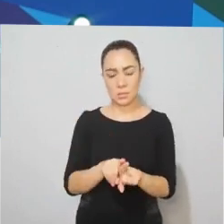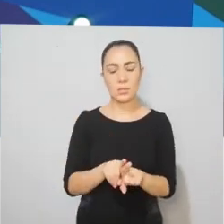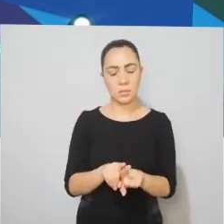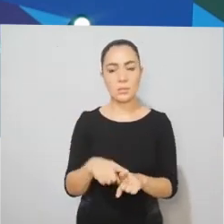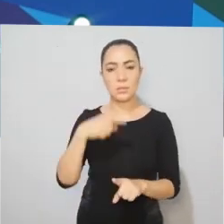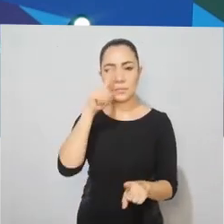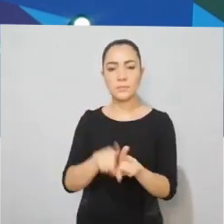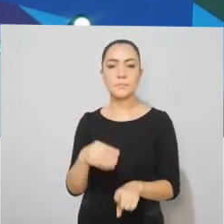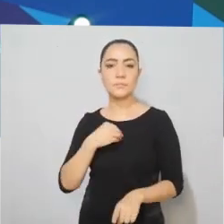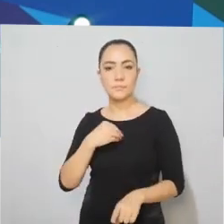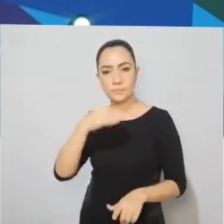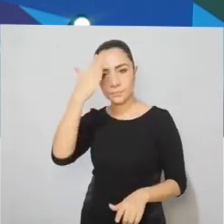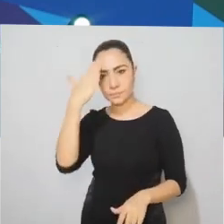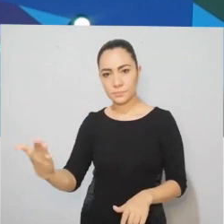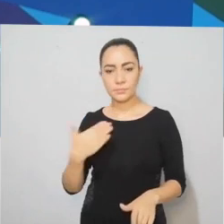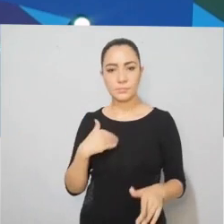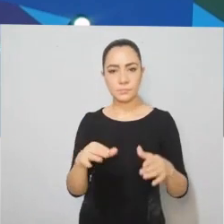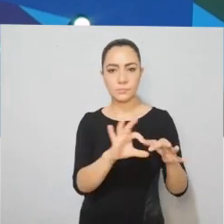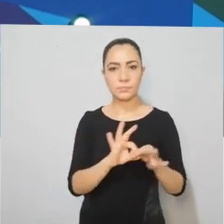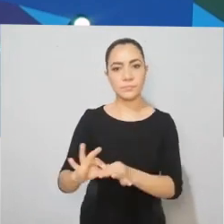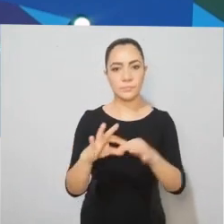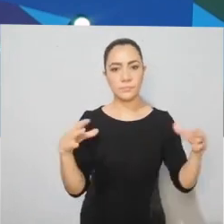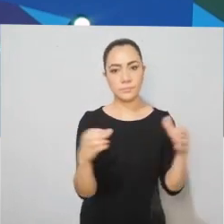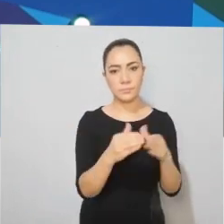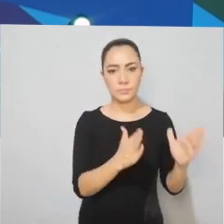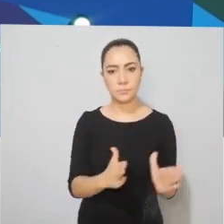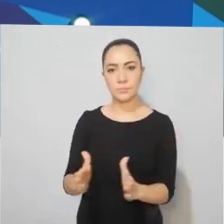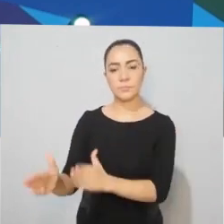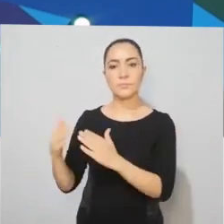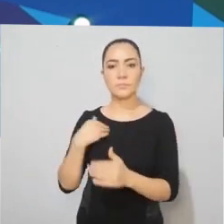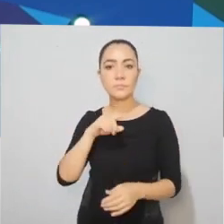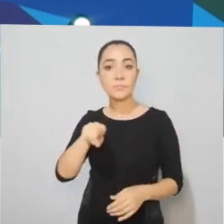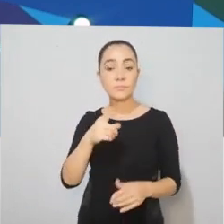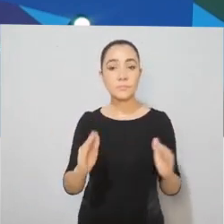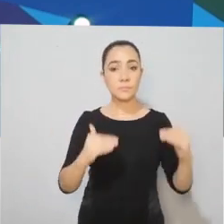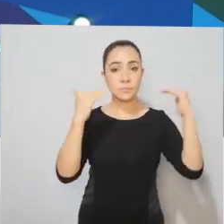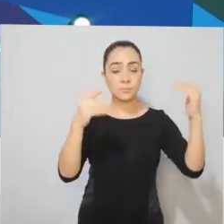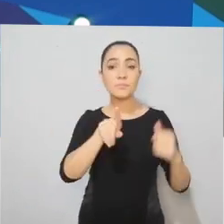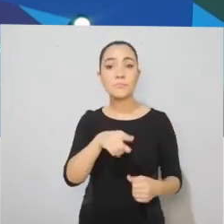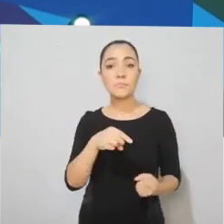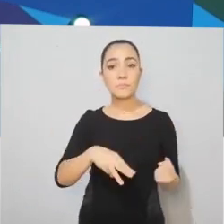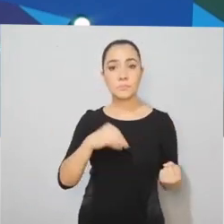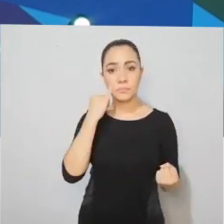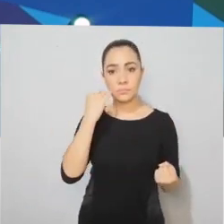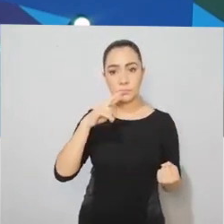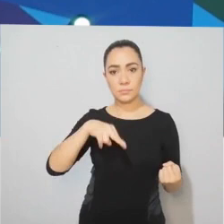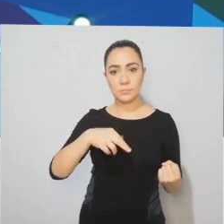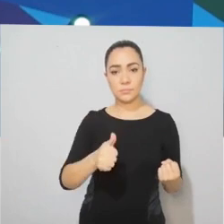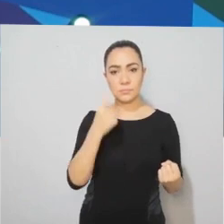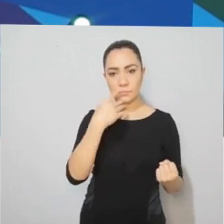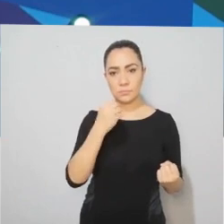Quiero agradecer también al comité organizador conformado por las profesionales Mirna Sosa